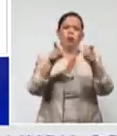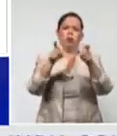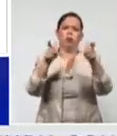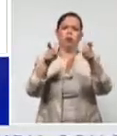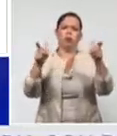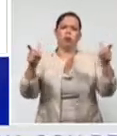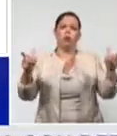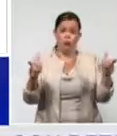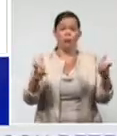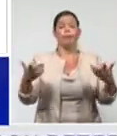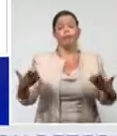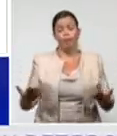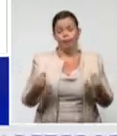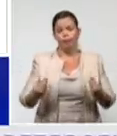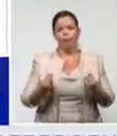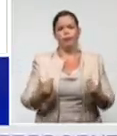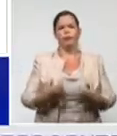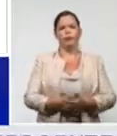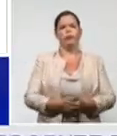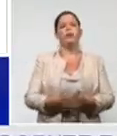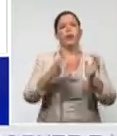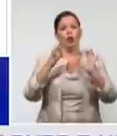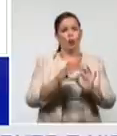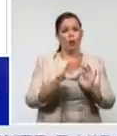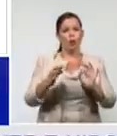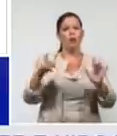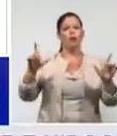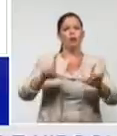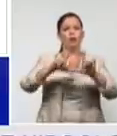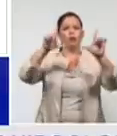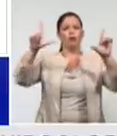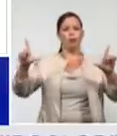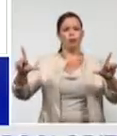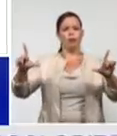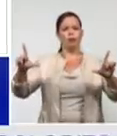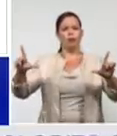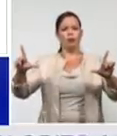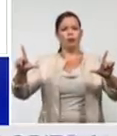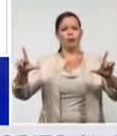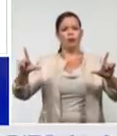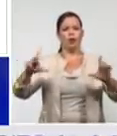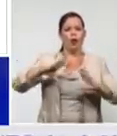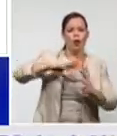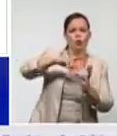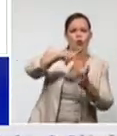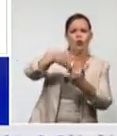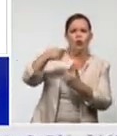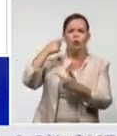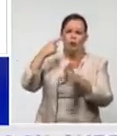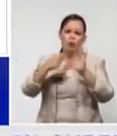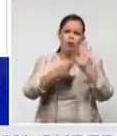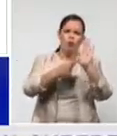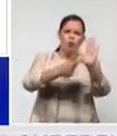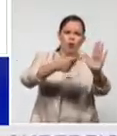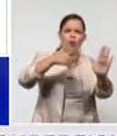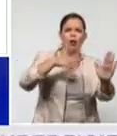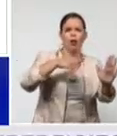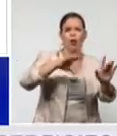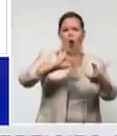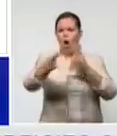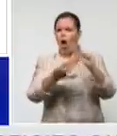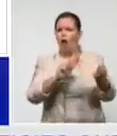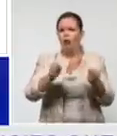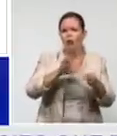mundo, como dice el gráfico, no muestra caminar hacia el control de la enfermedad. Y